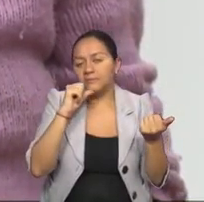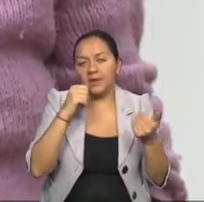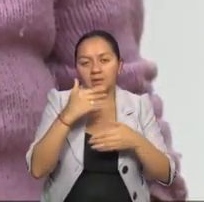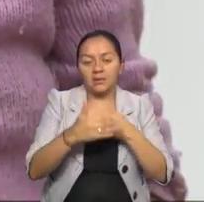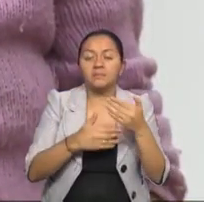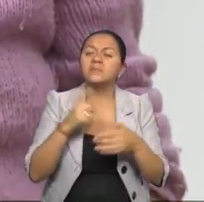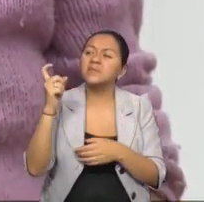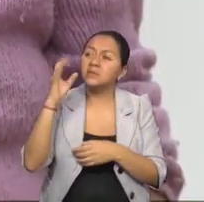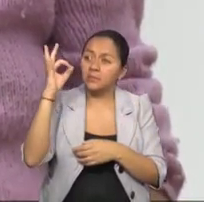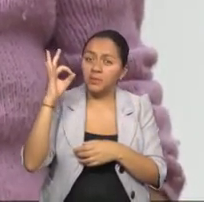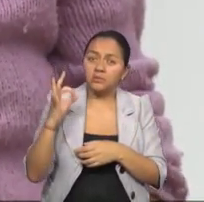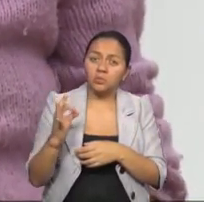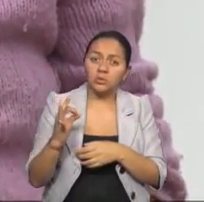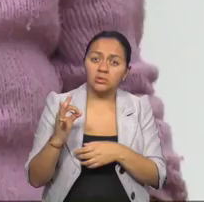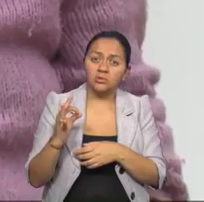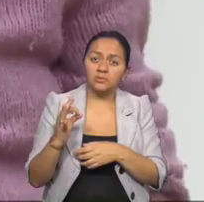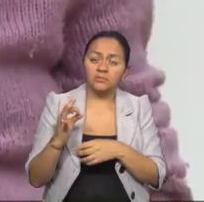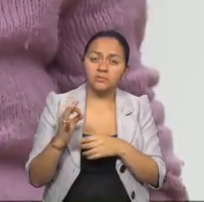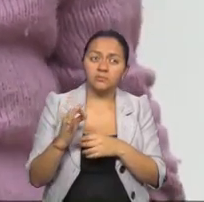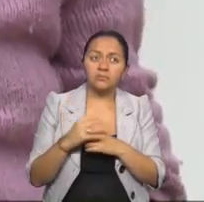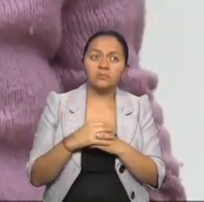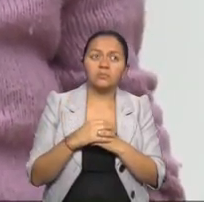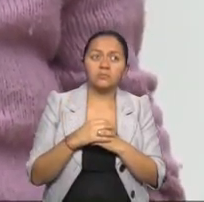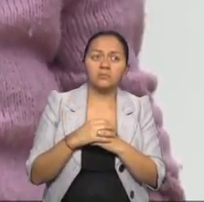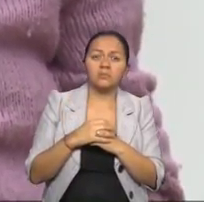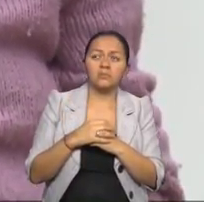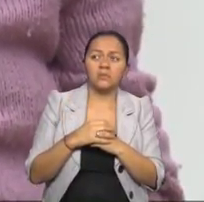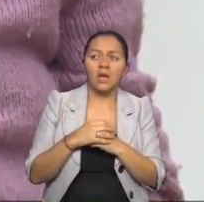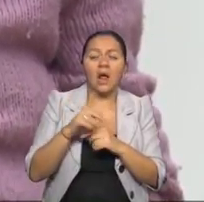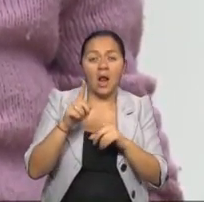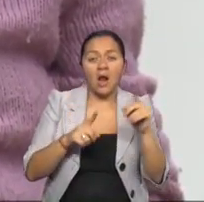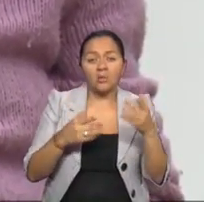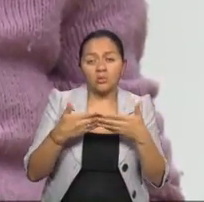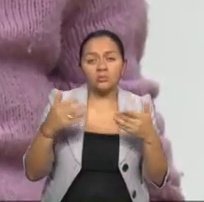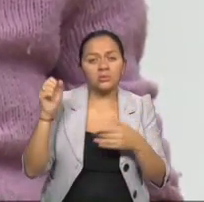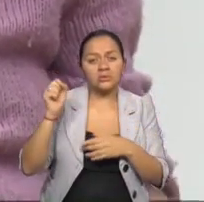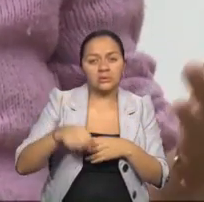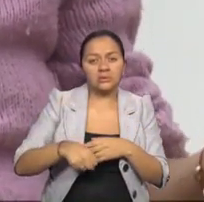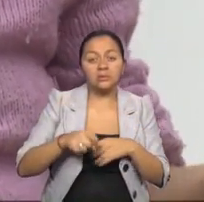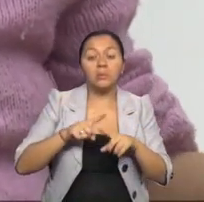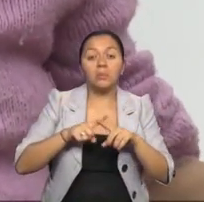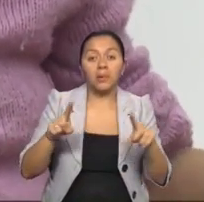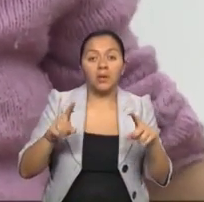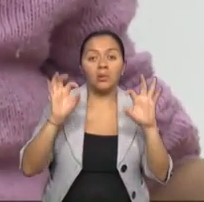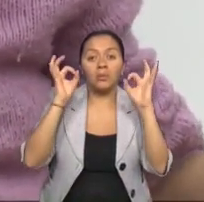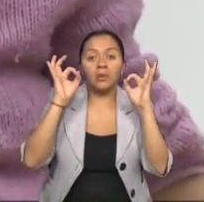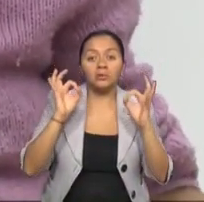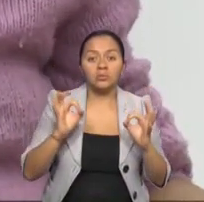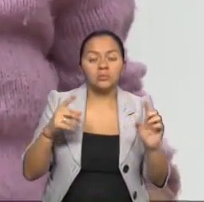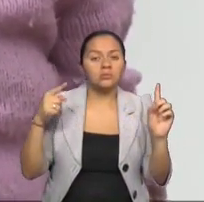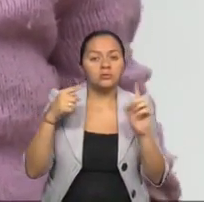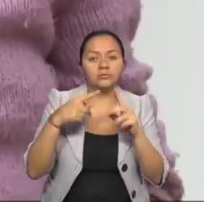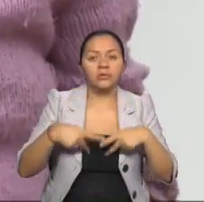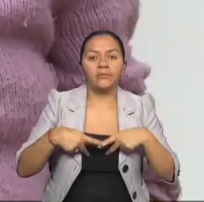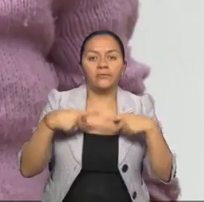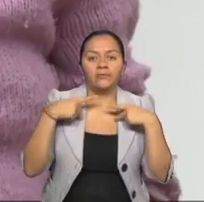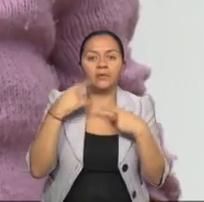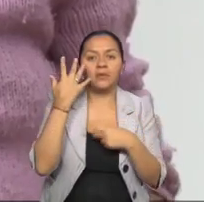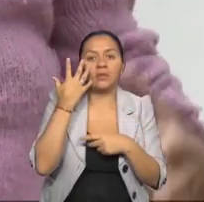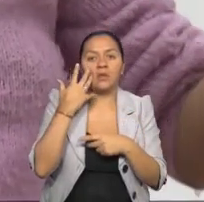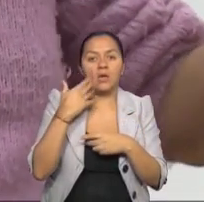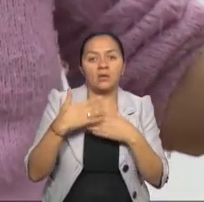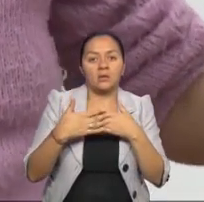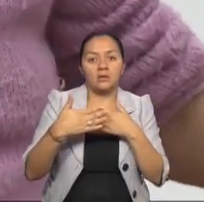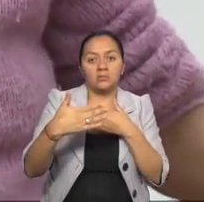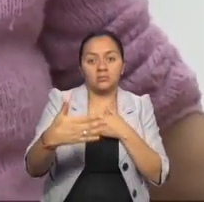presupuesto para muchas cosas sí pero son presupuestos que tienen que ver con la vida diaria bien